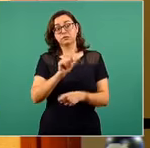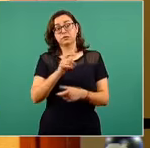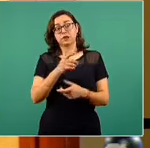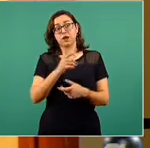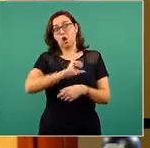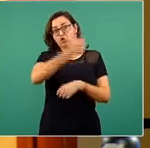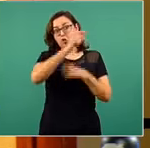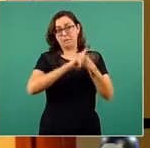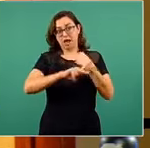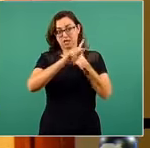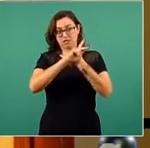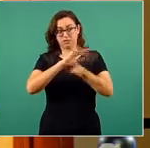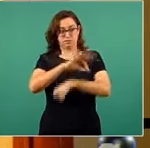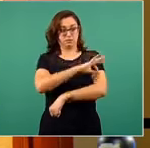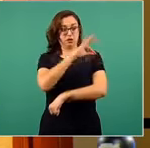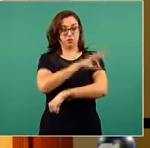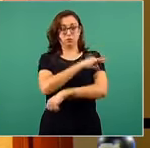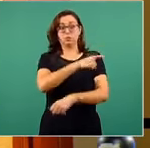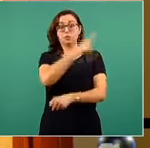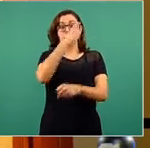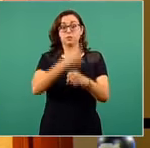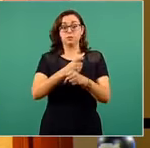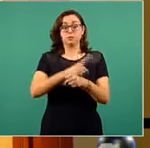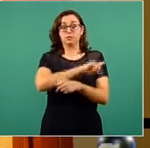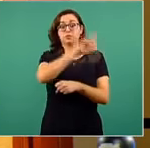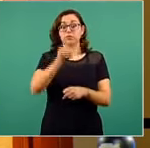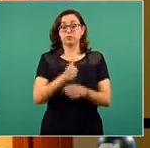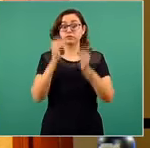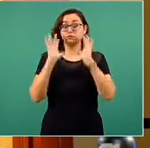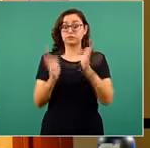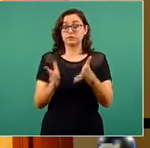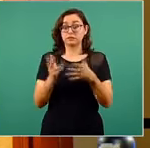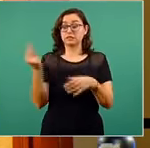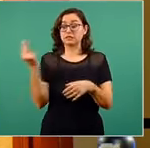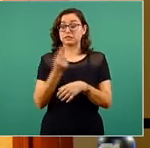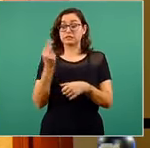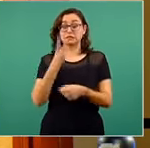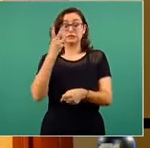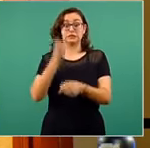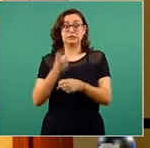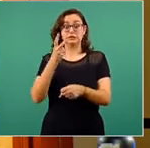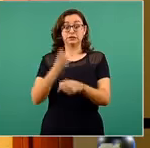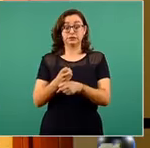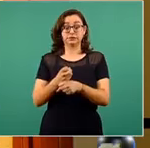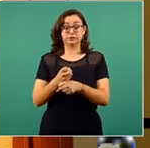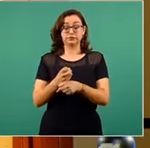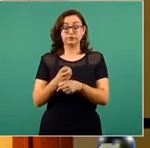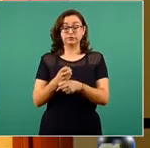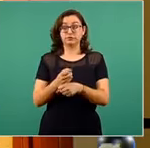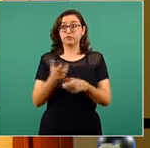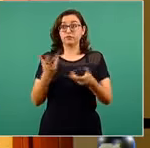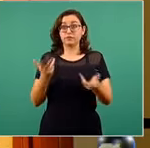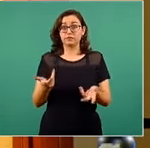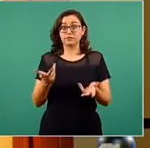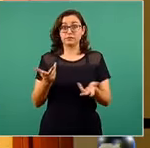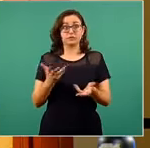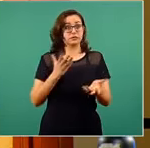México en la primera dosis y ya le toca su segunda dosis, con una vacuna que está en uso en